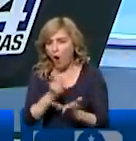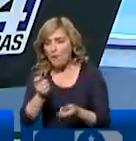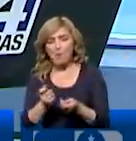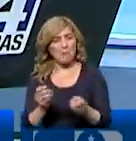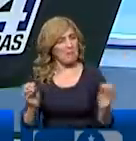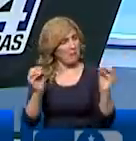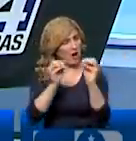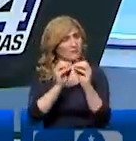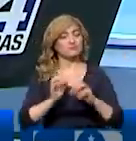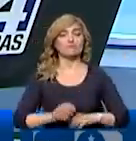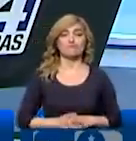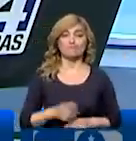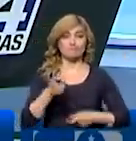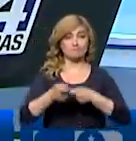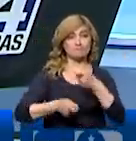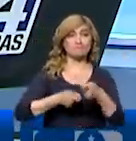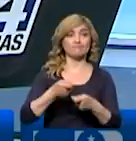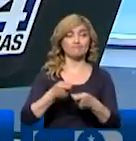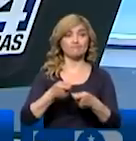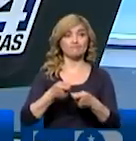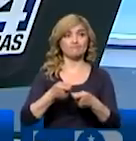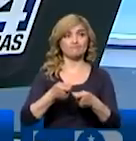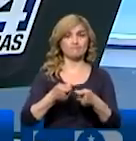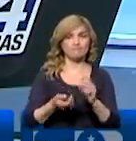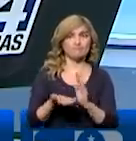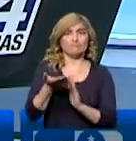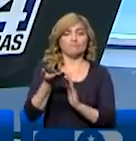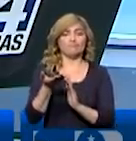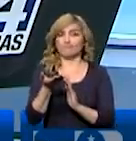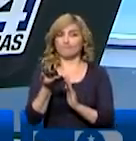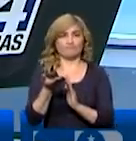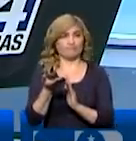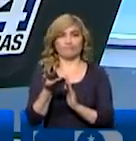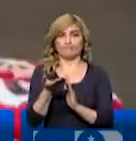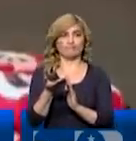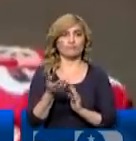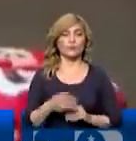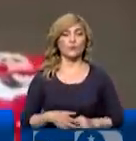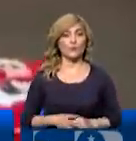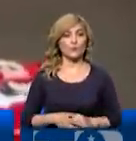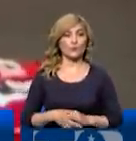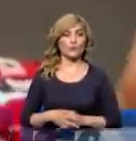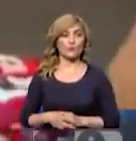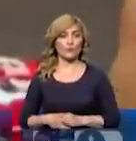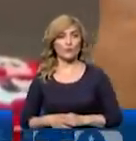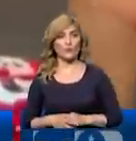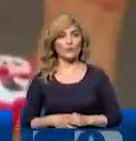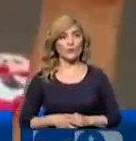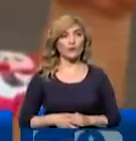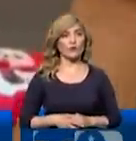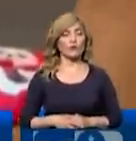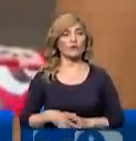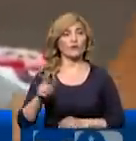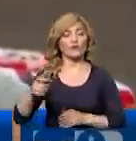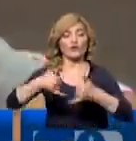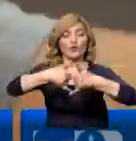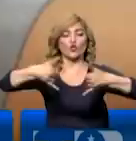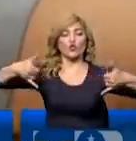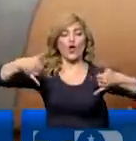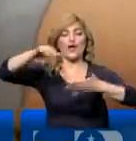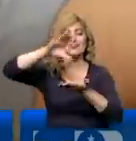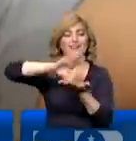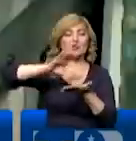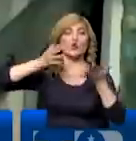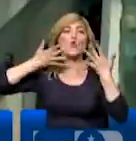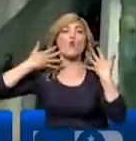comerciantes. Sin embargo, las ventas no repuntan del todo. El cual tenemos oferta. Nielsen atiende un local en el centro